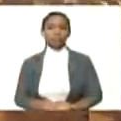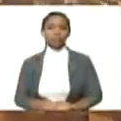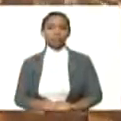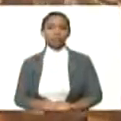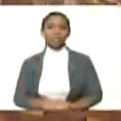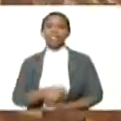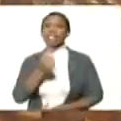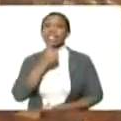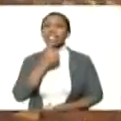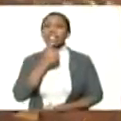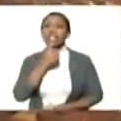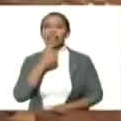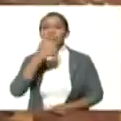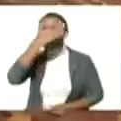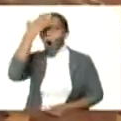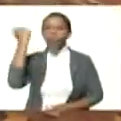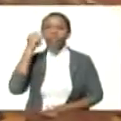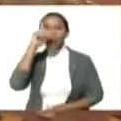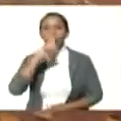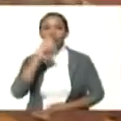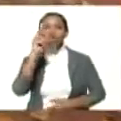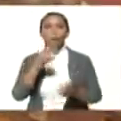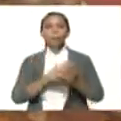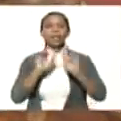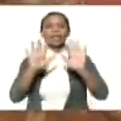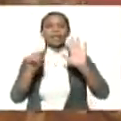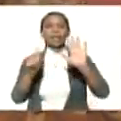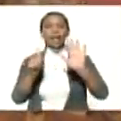¿Quién se puede olvidar del año 2016?